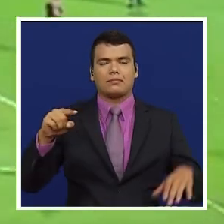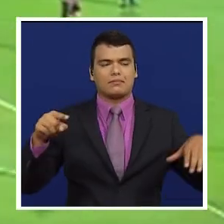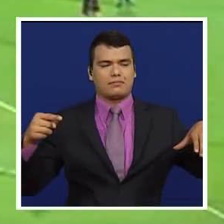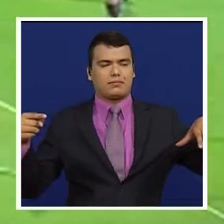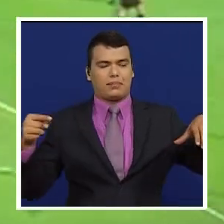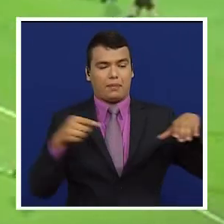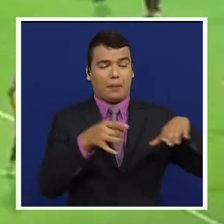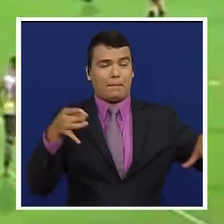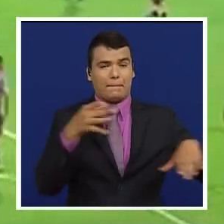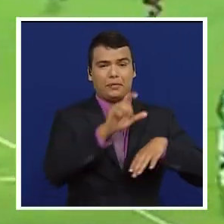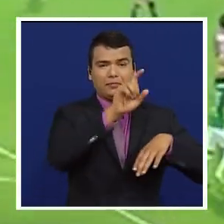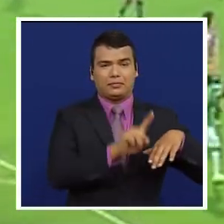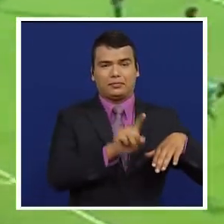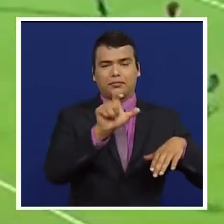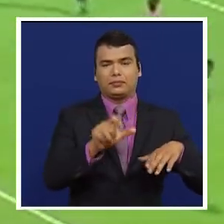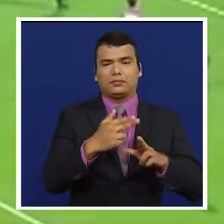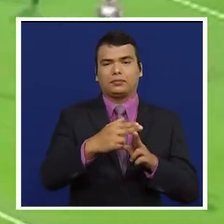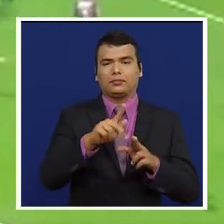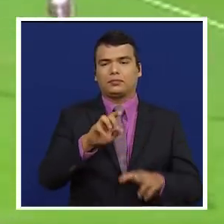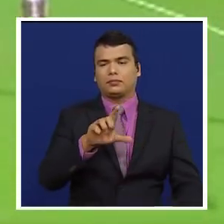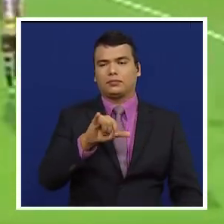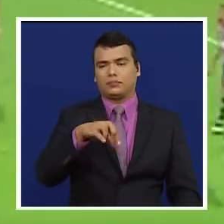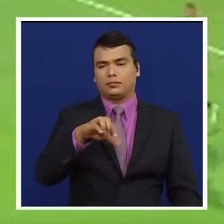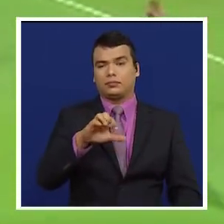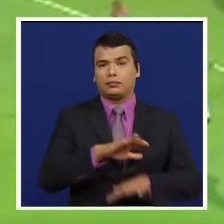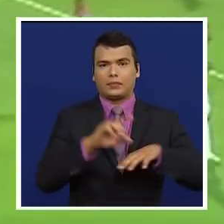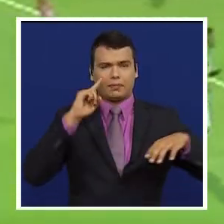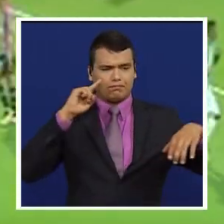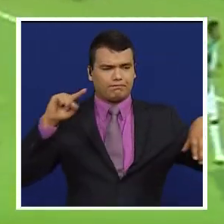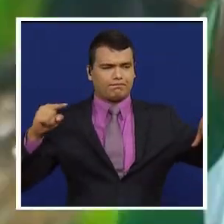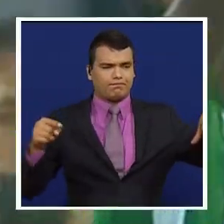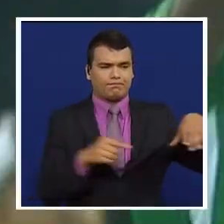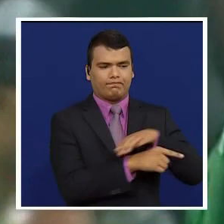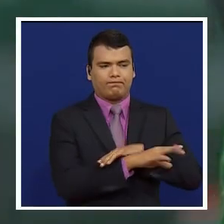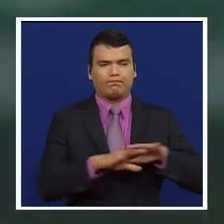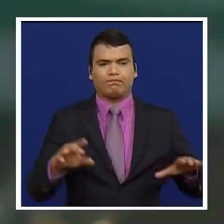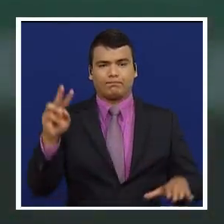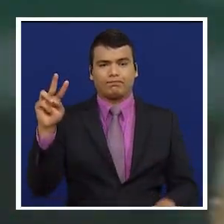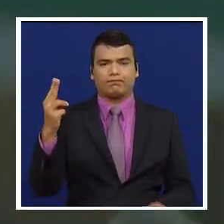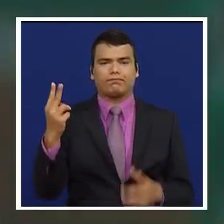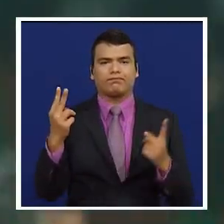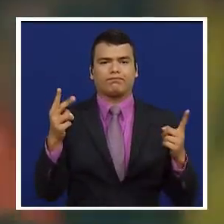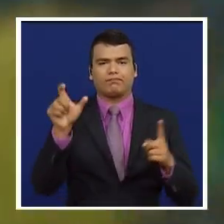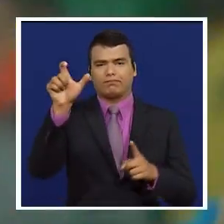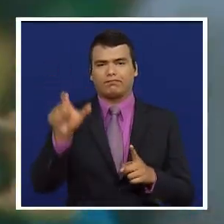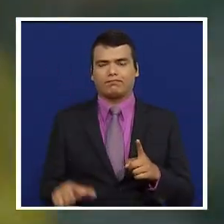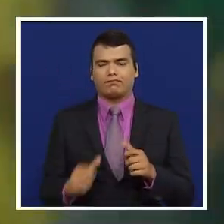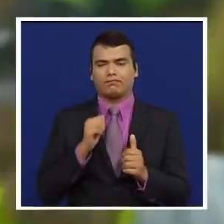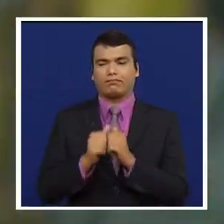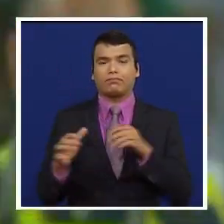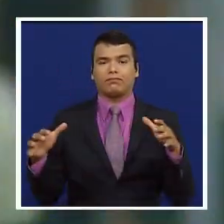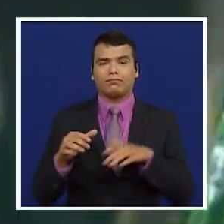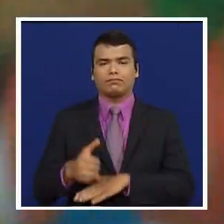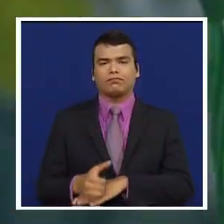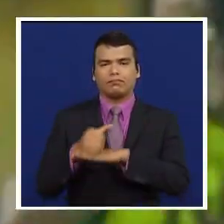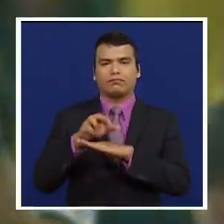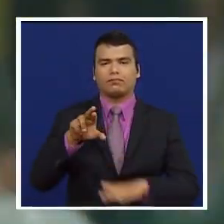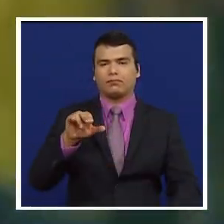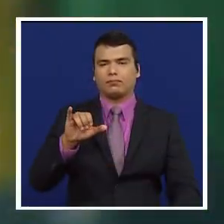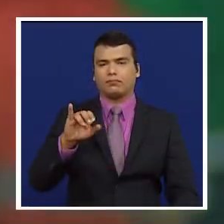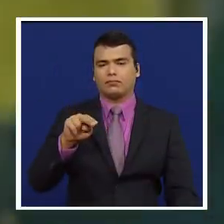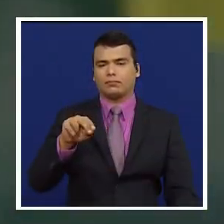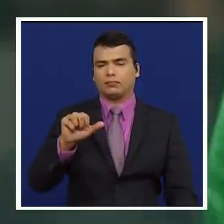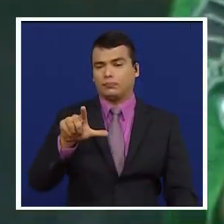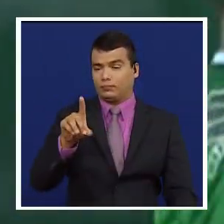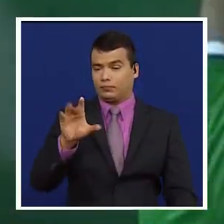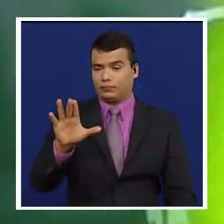Aguilar para el 2-1 y de esta forma darle la victoria a los dirigidos por el vallecaucano Reinaldo Rueda y darle el paso al